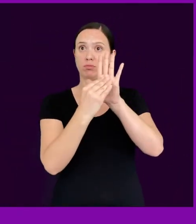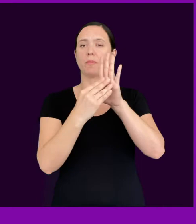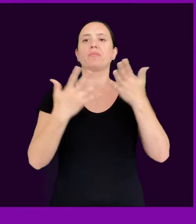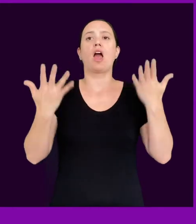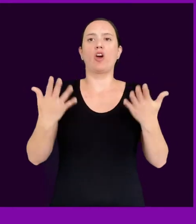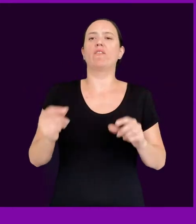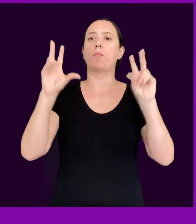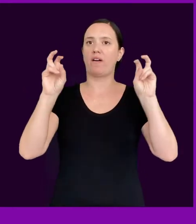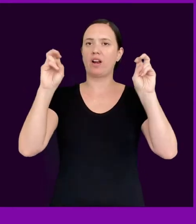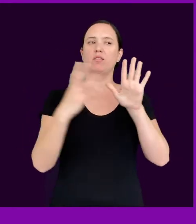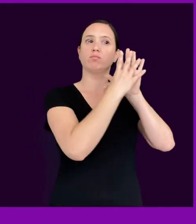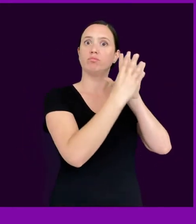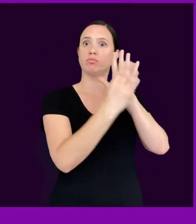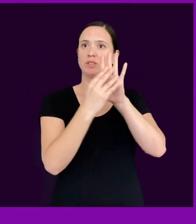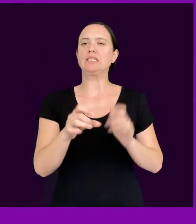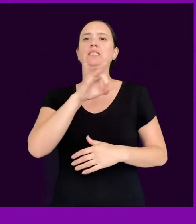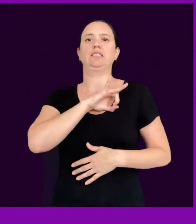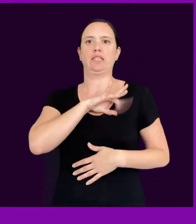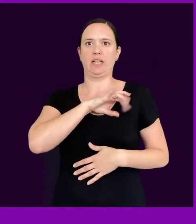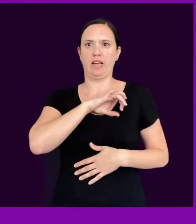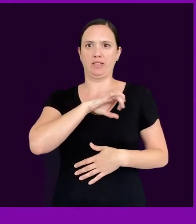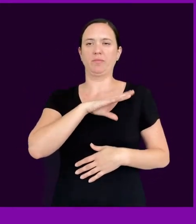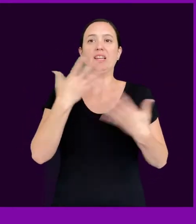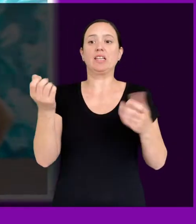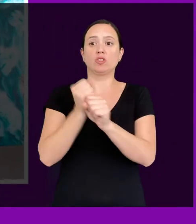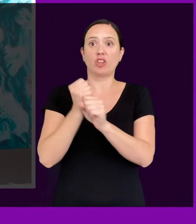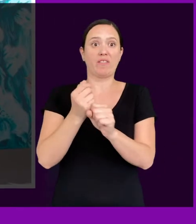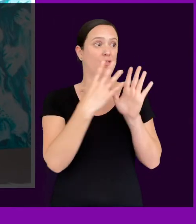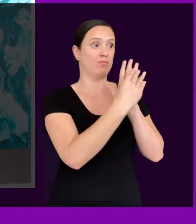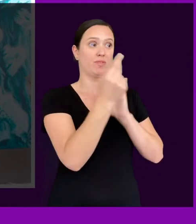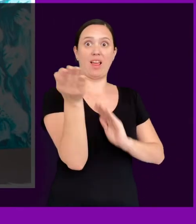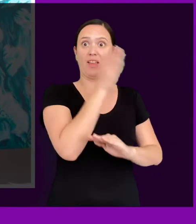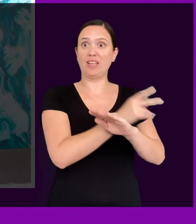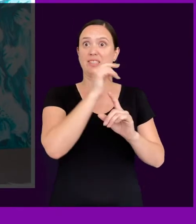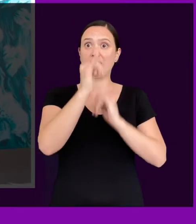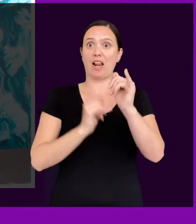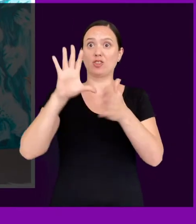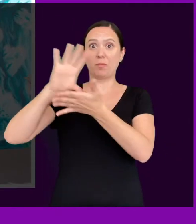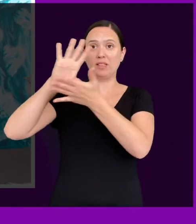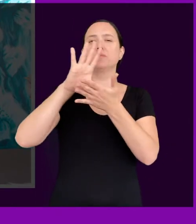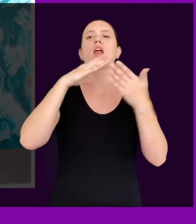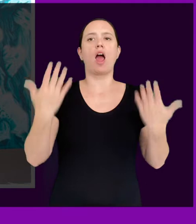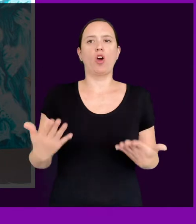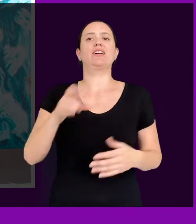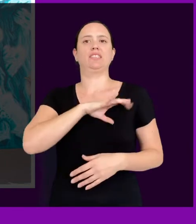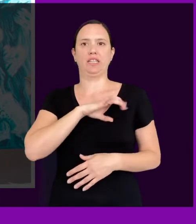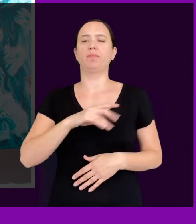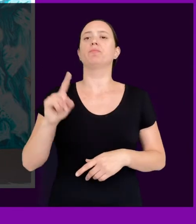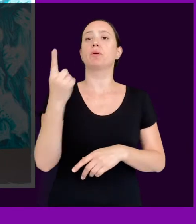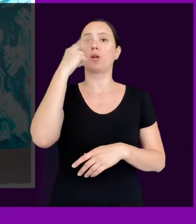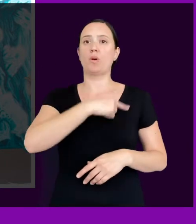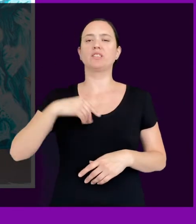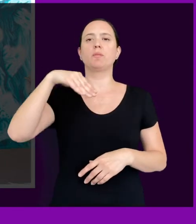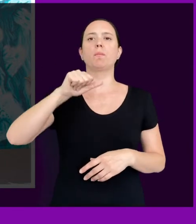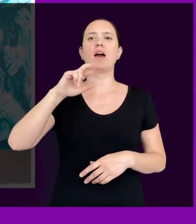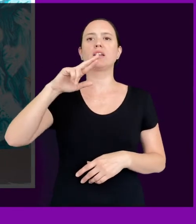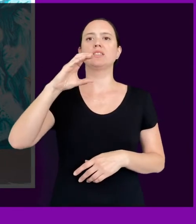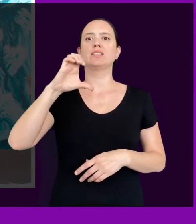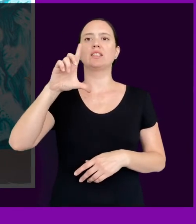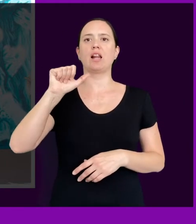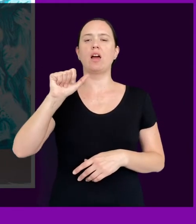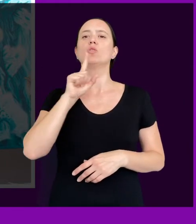mismos movimientos o técnicas ya mencionados. En primer lugar, de los artistas chilenos, conocerás a Marcela